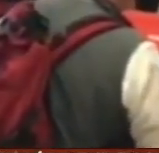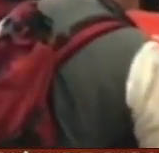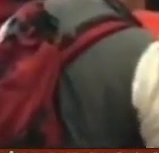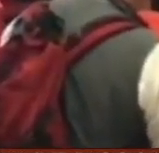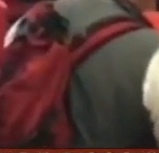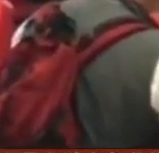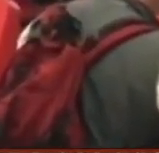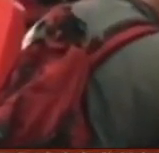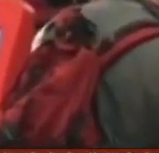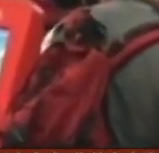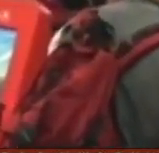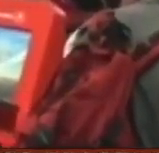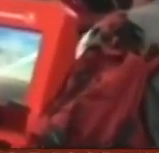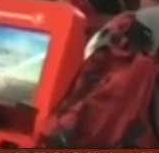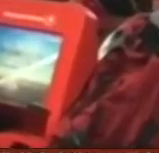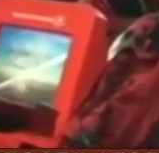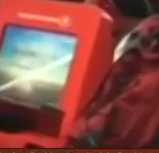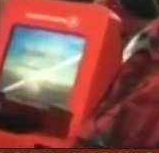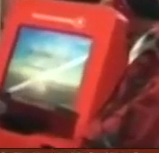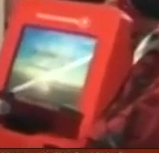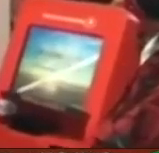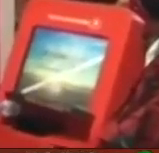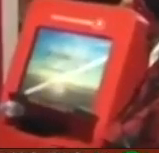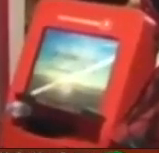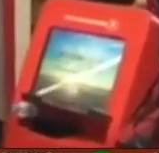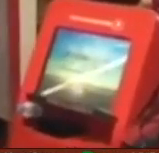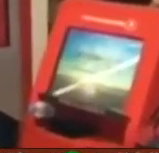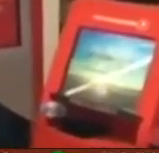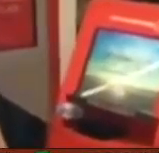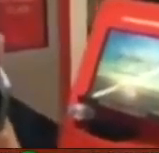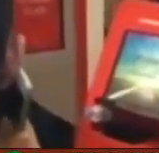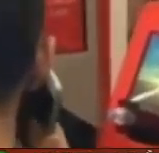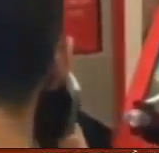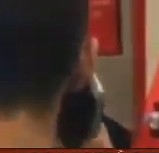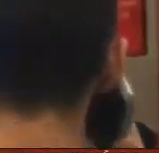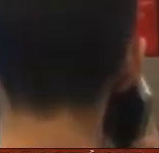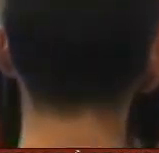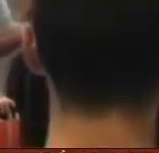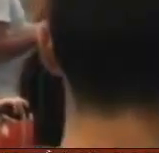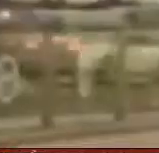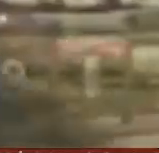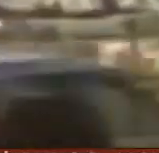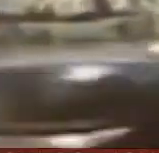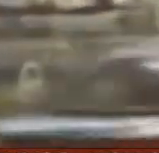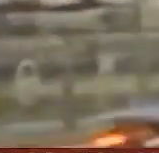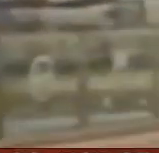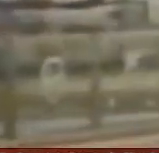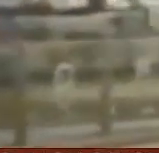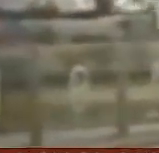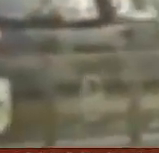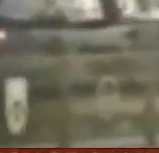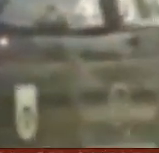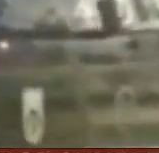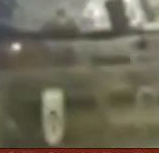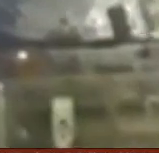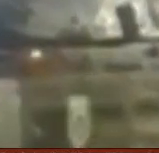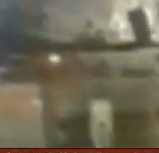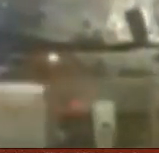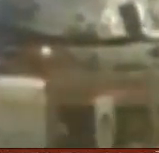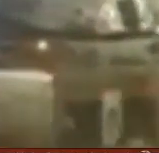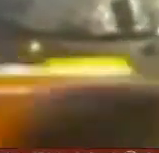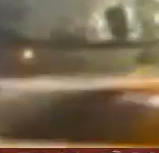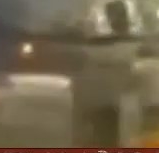redes sociales en el país, esto lo hemos comentado también varias veces aquí en México al Día, Lo hicieron con el objetivo de proteger al